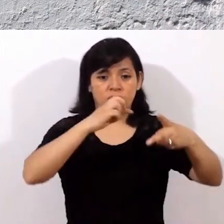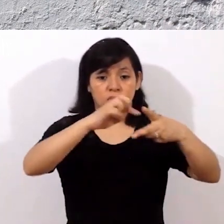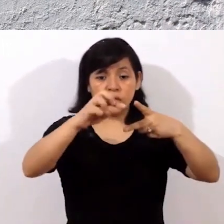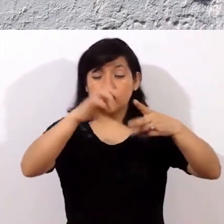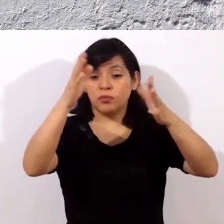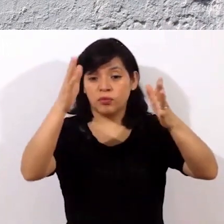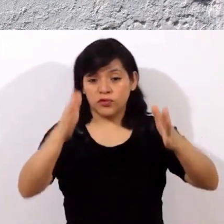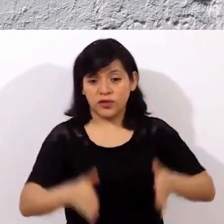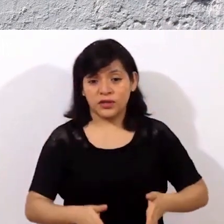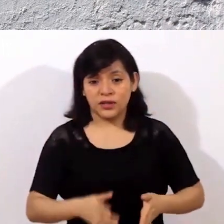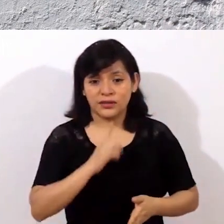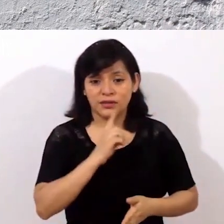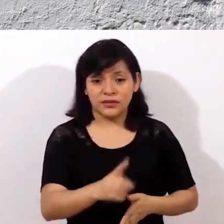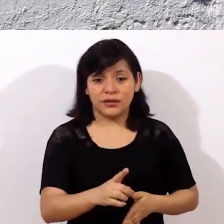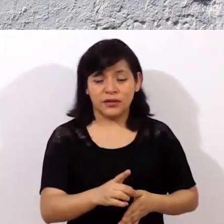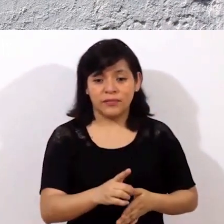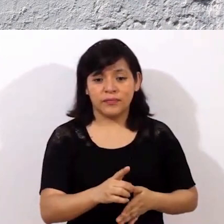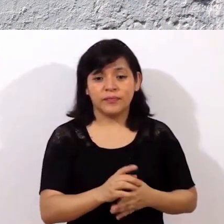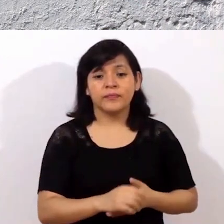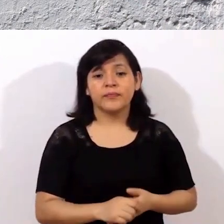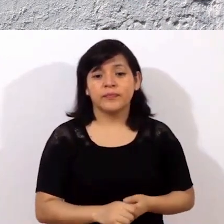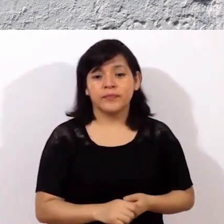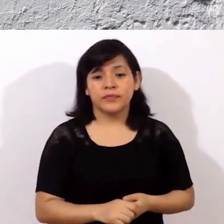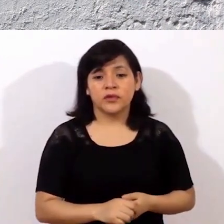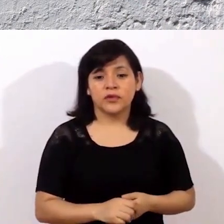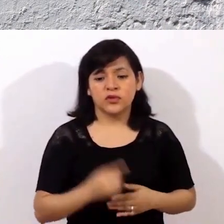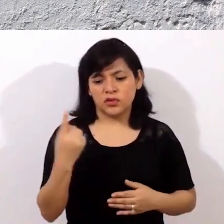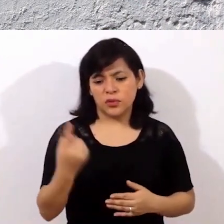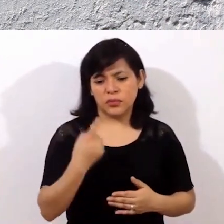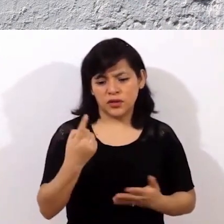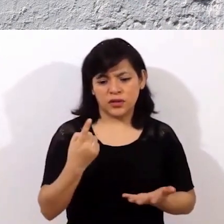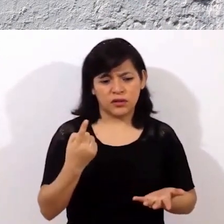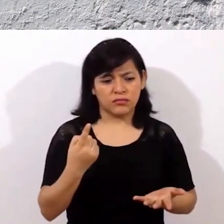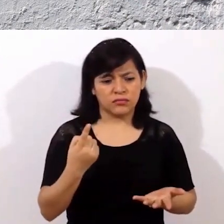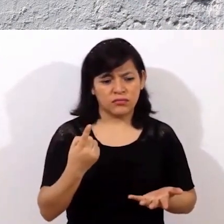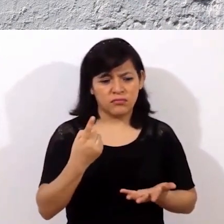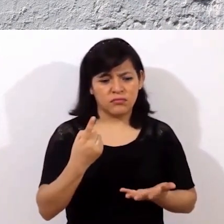están simplemente tomando una actitud muy